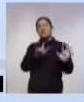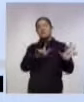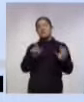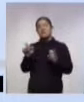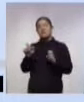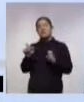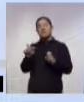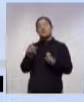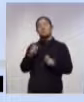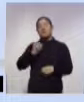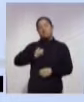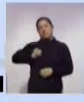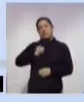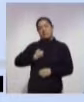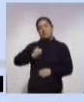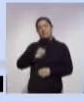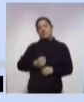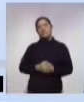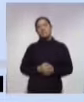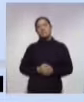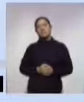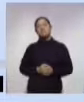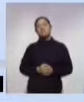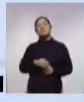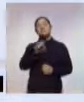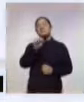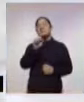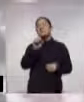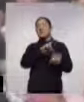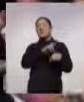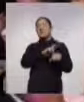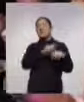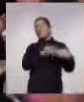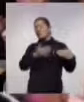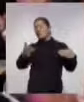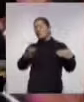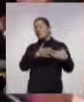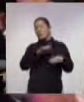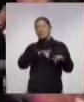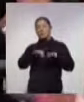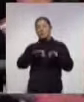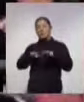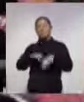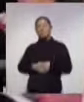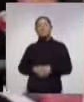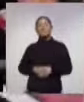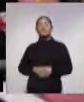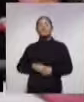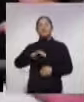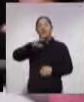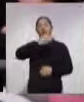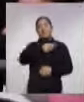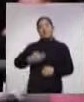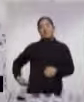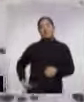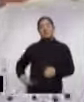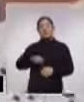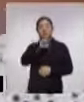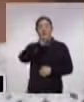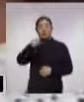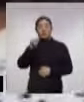5.740 mastografías en 60 días de operación. En tanto, el alcalde de San José Teacalco, Venancio